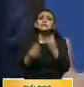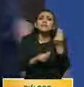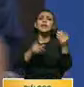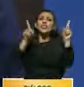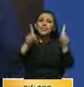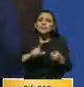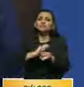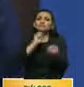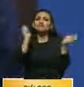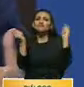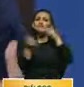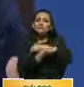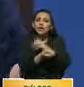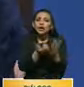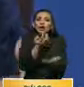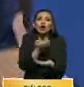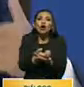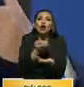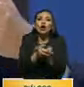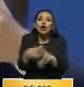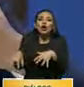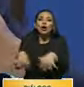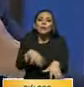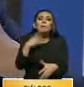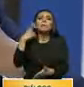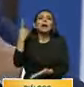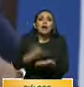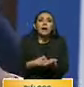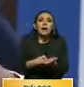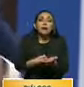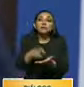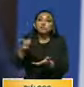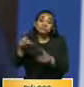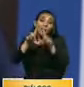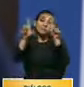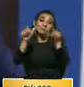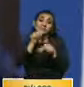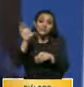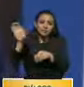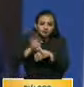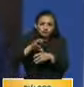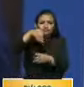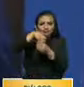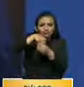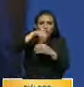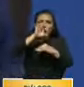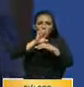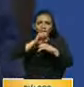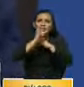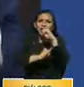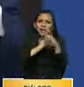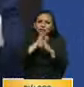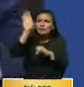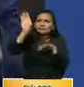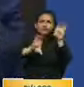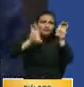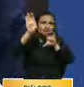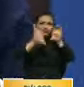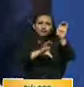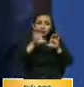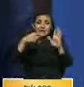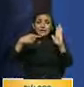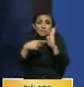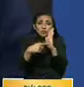del modelo económico para estimular la inversión privada, local, internacional, derogando el exceso